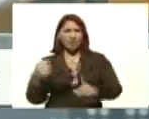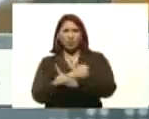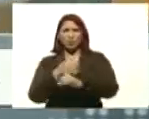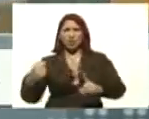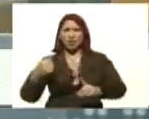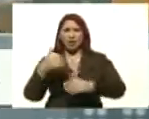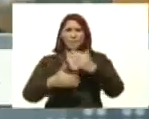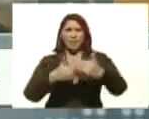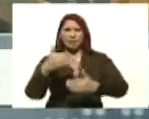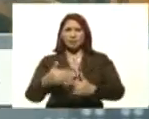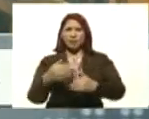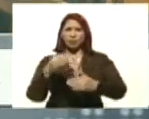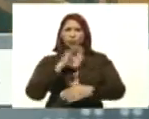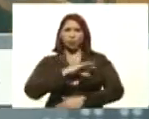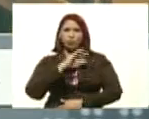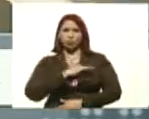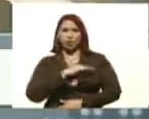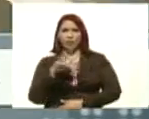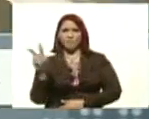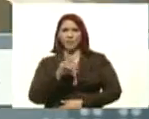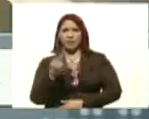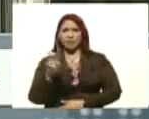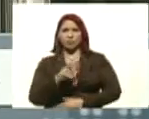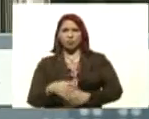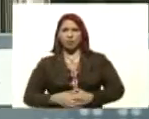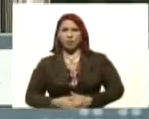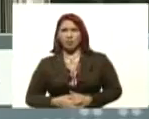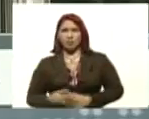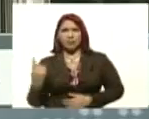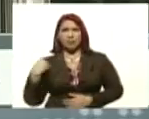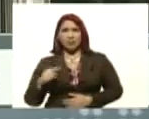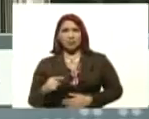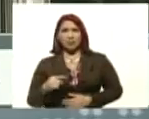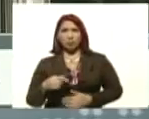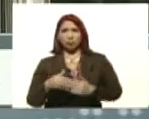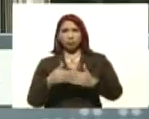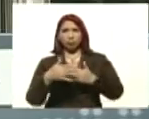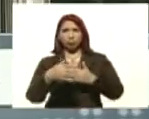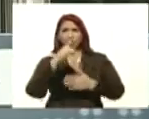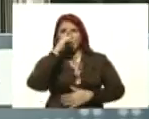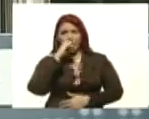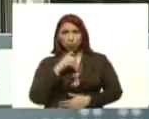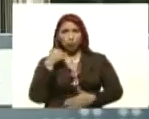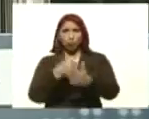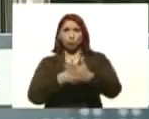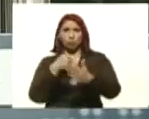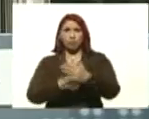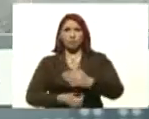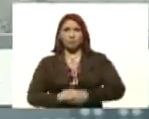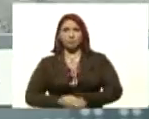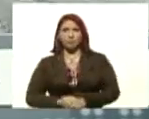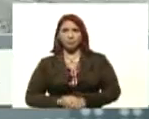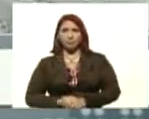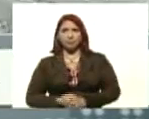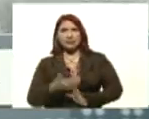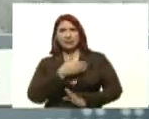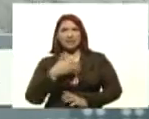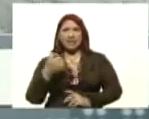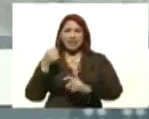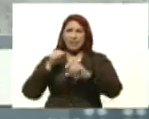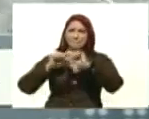avances sociales que Venezuela ha obtenido en estos años de lucha. Y quieren impedir